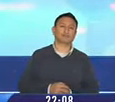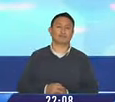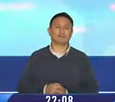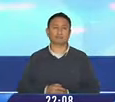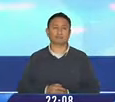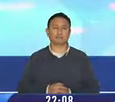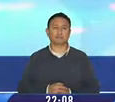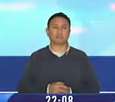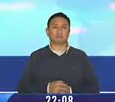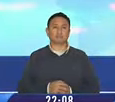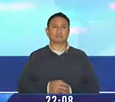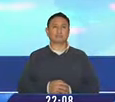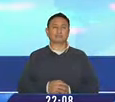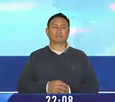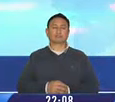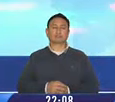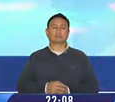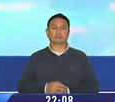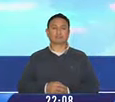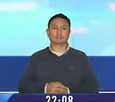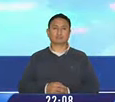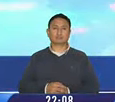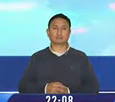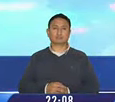hace 15 minutos,